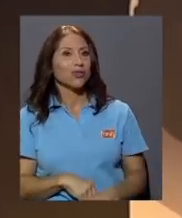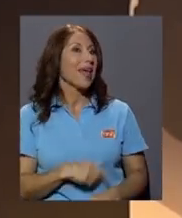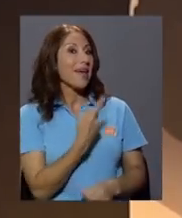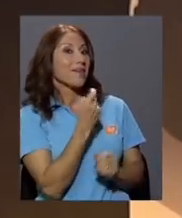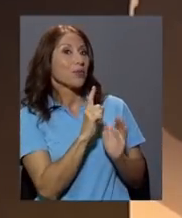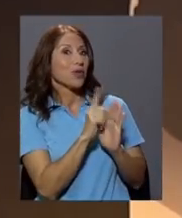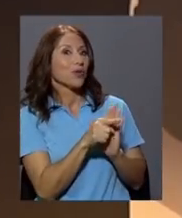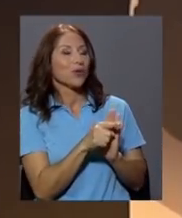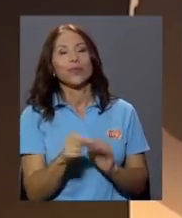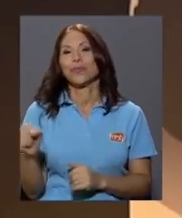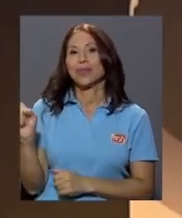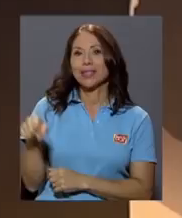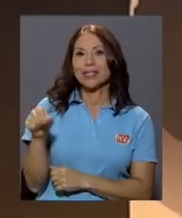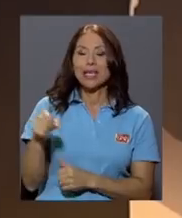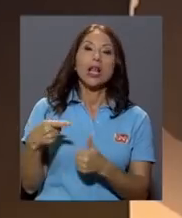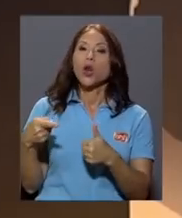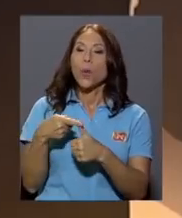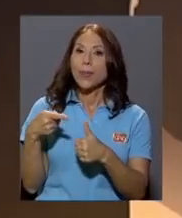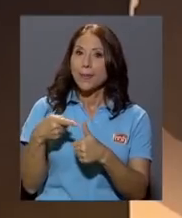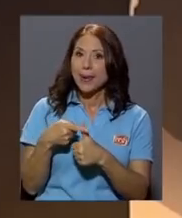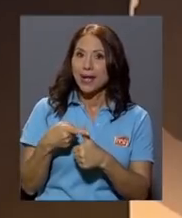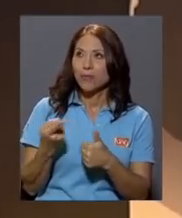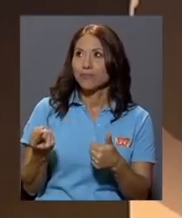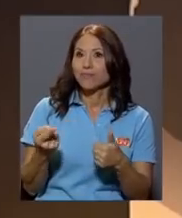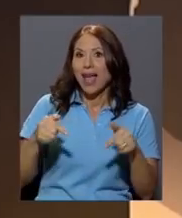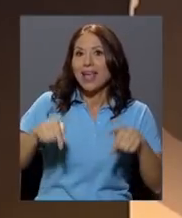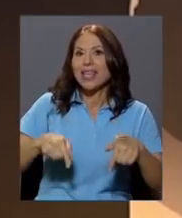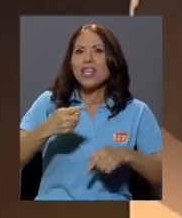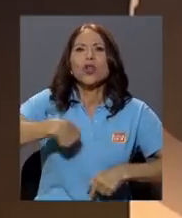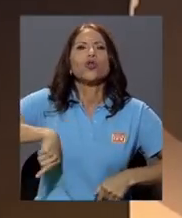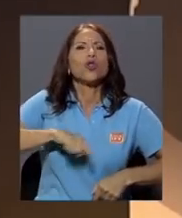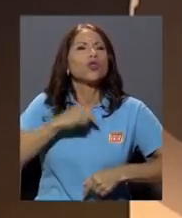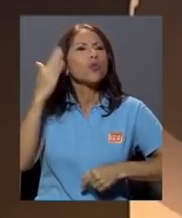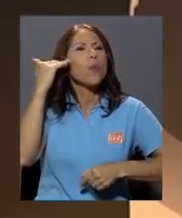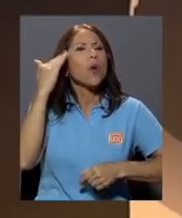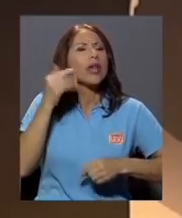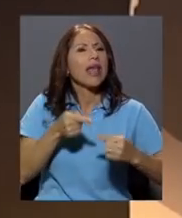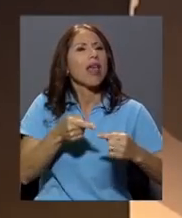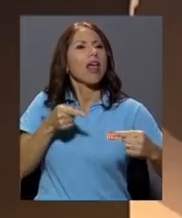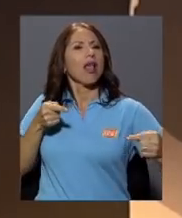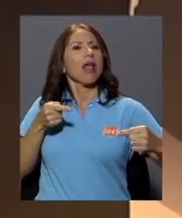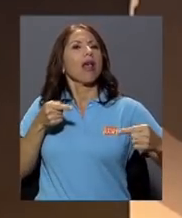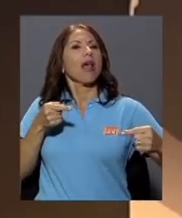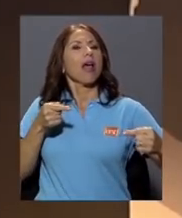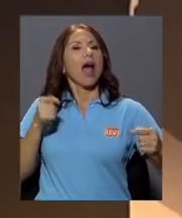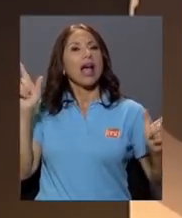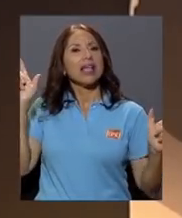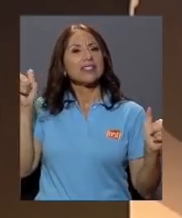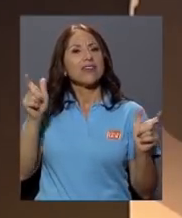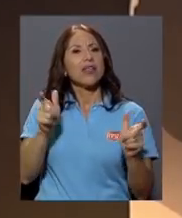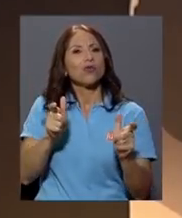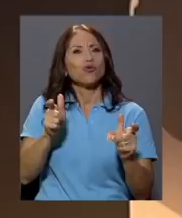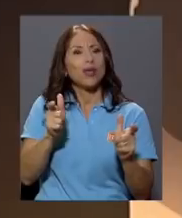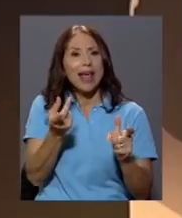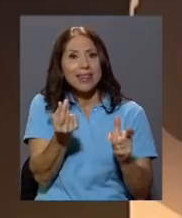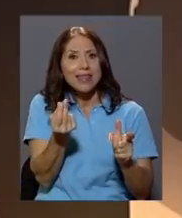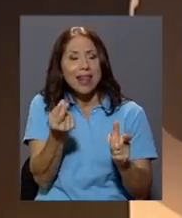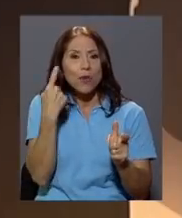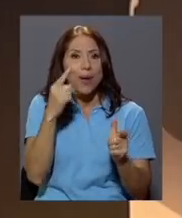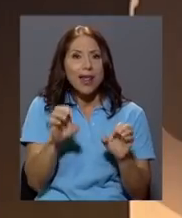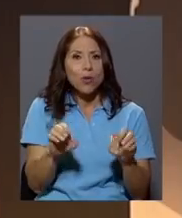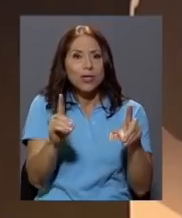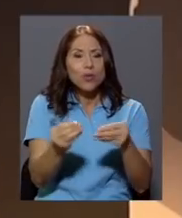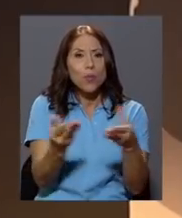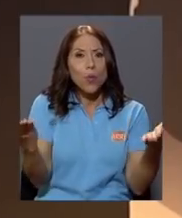Sí. Lo primero es que, bueno, aquí, ¿por qué nos oponemos a que se reduzca la inversión en educación